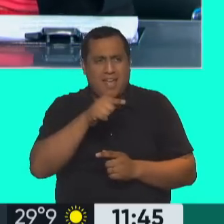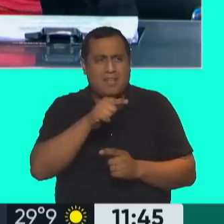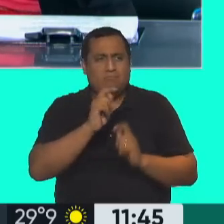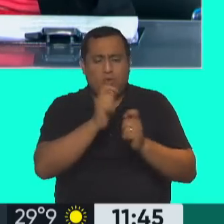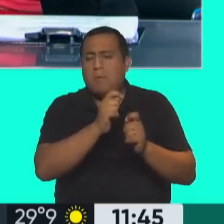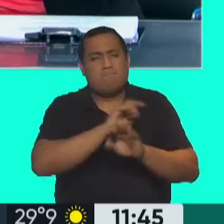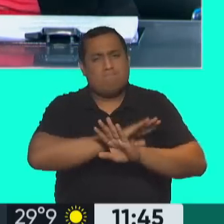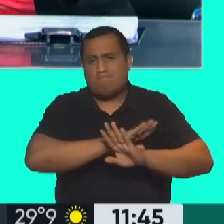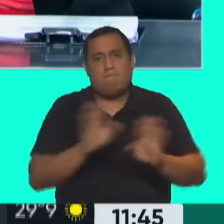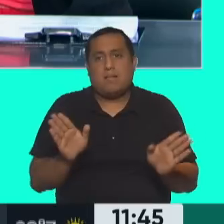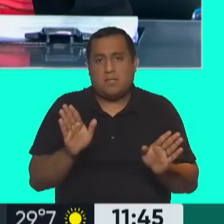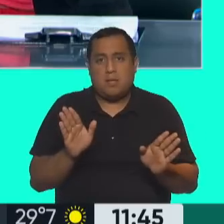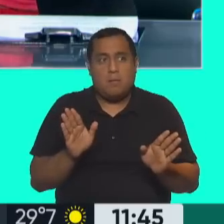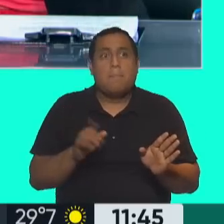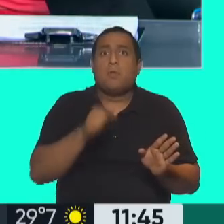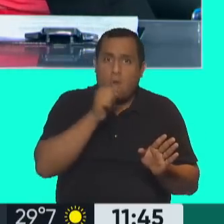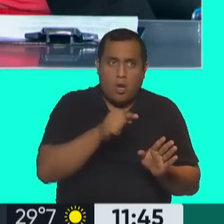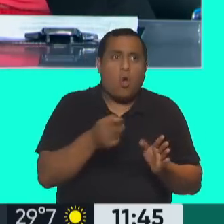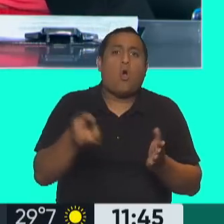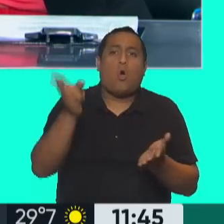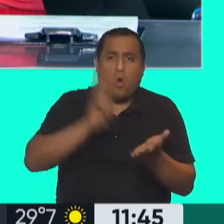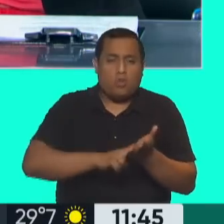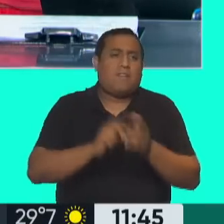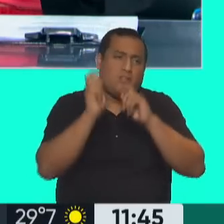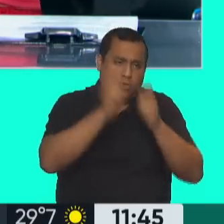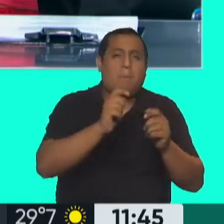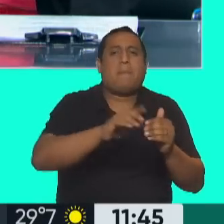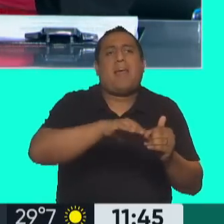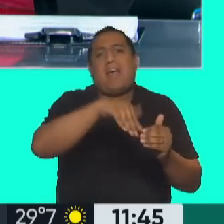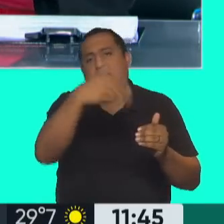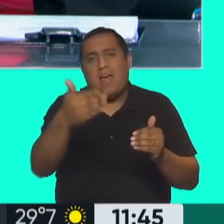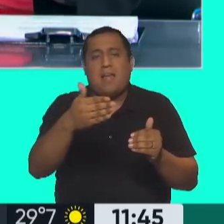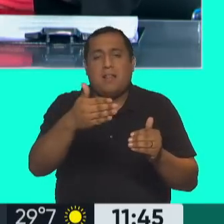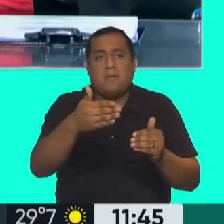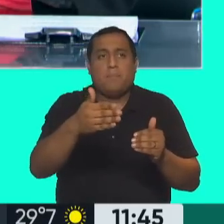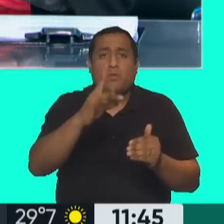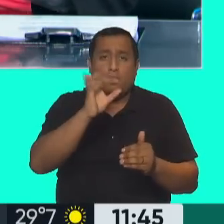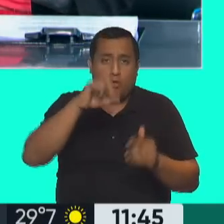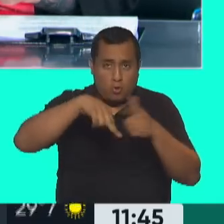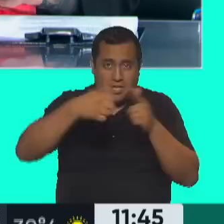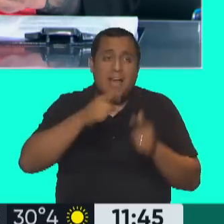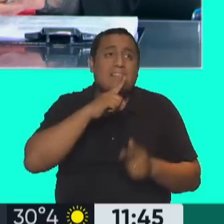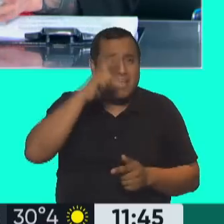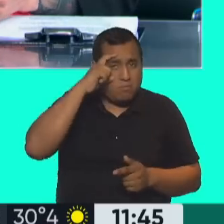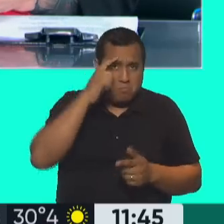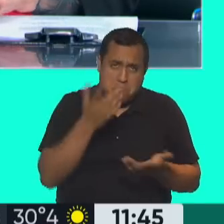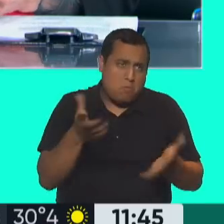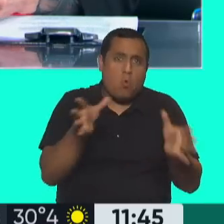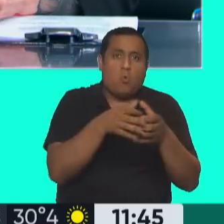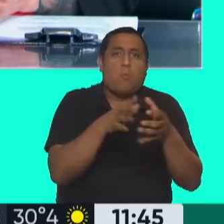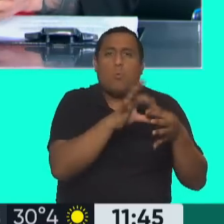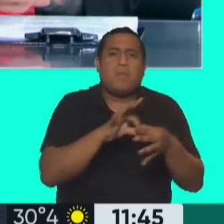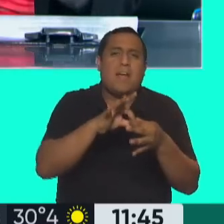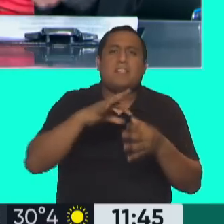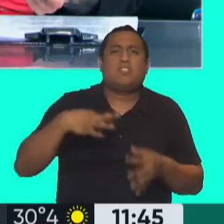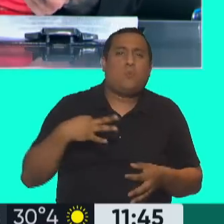estos días, pero Doñate fue nuevamente designado para el próximo periodo. No solamente Martín Doñate por el bloque Unidad